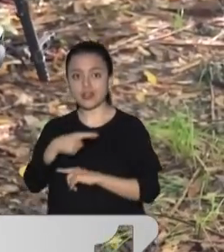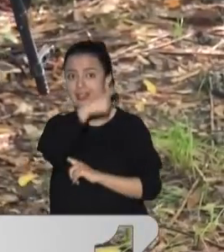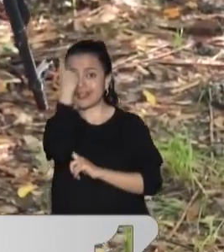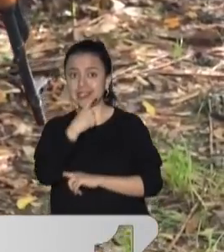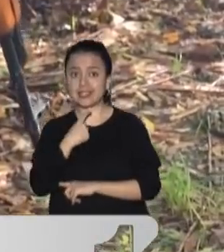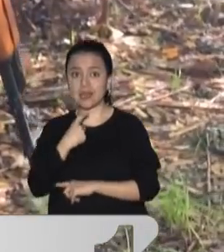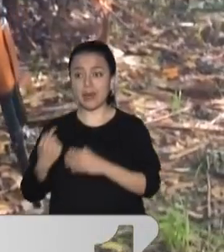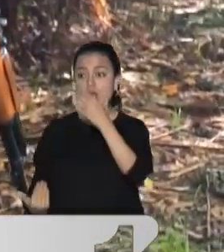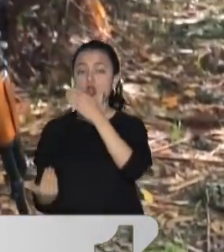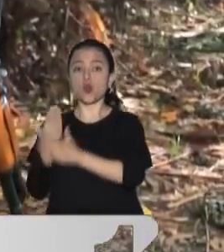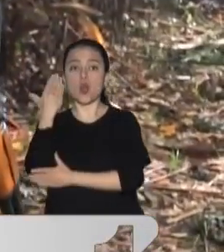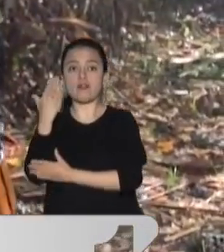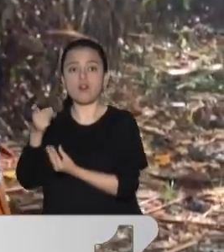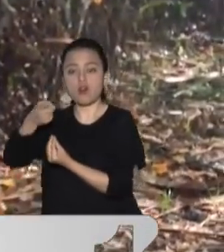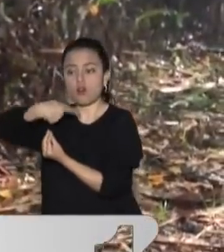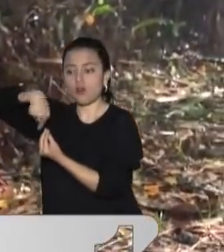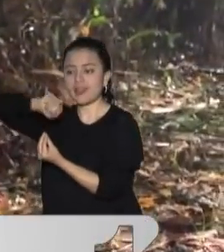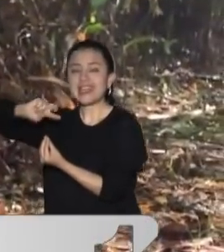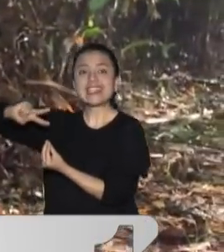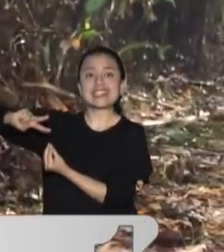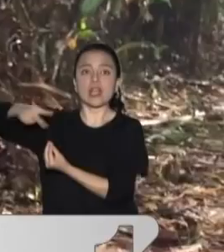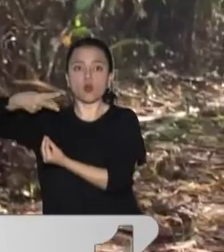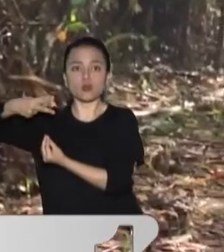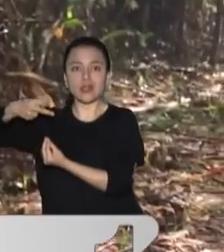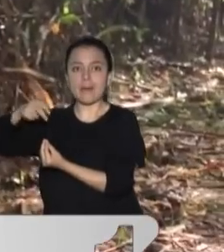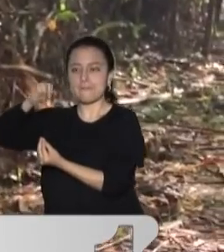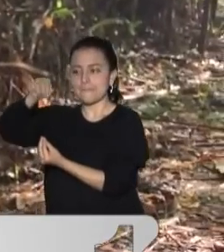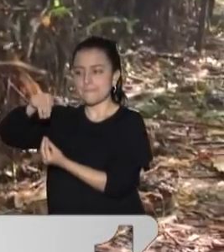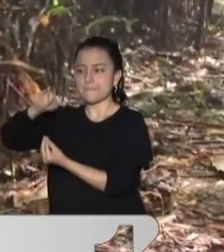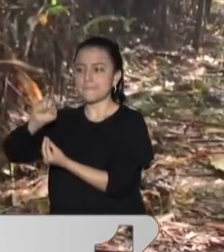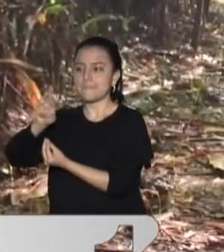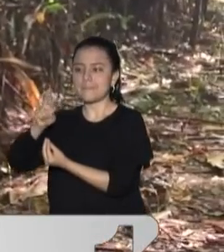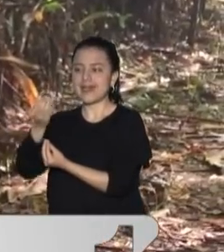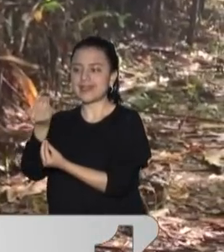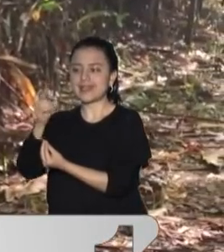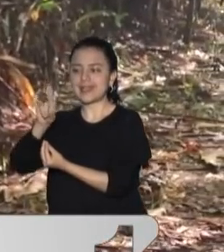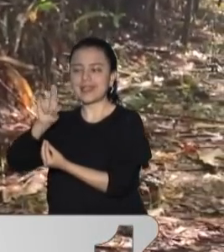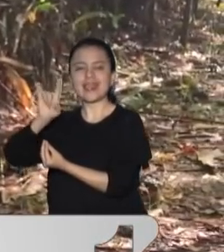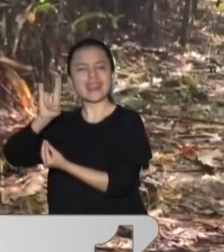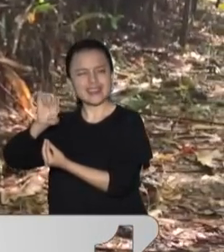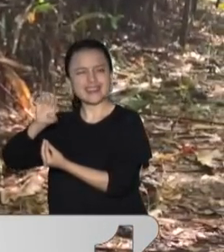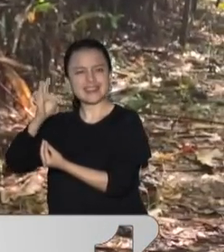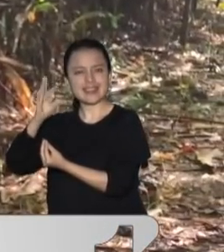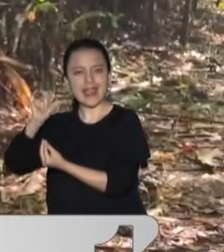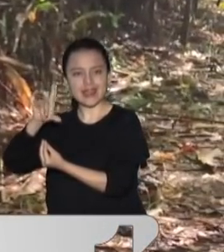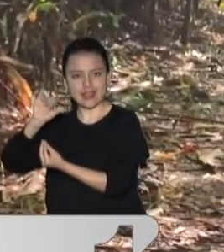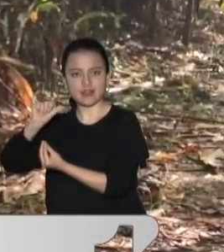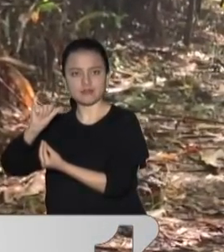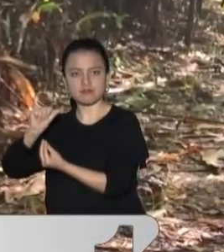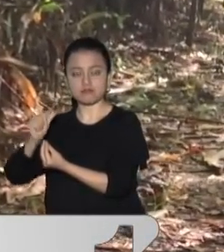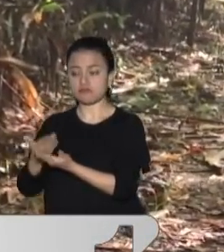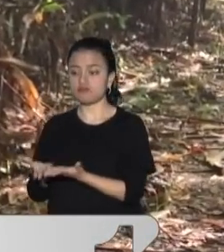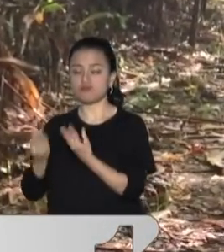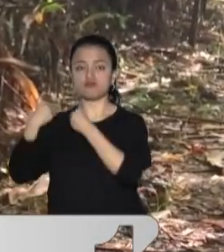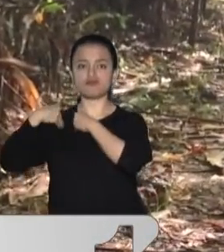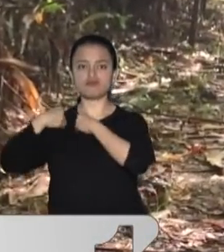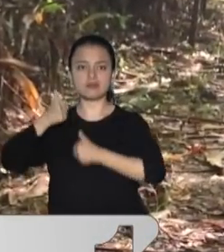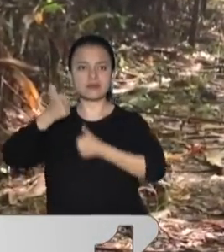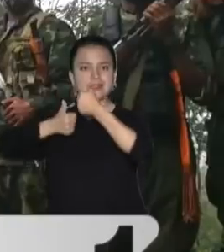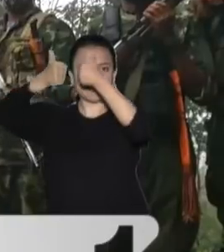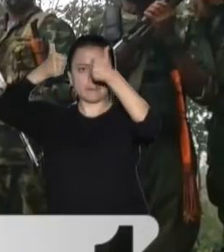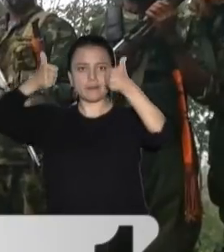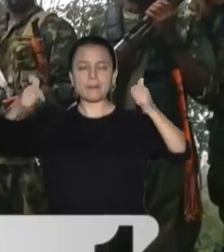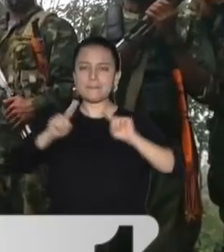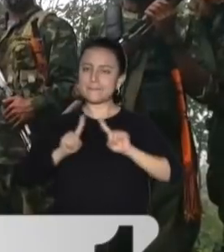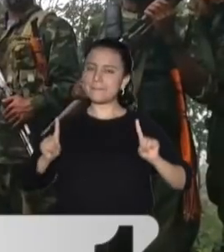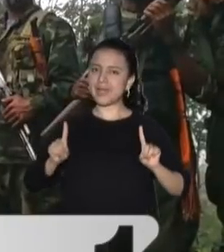del grupo autodenominado Segunda Marquetalia. Sobre las circunstancias que rodearon su muerte hay muchas dudas. Este es el último